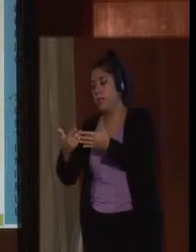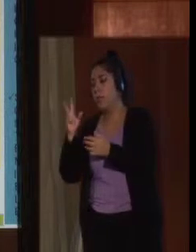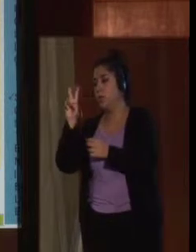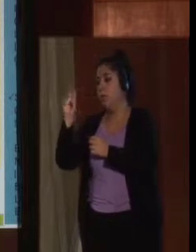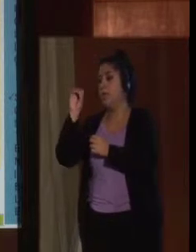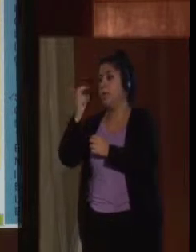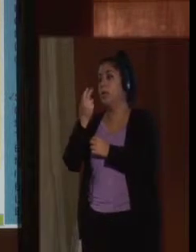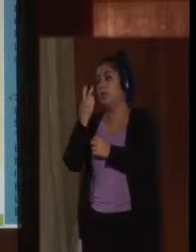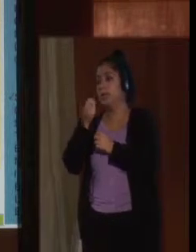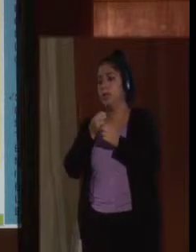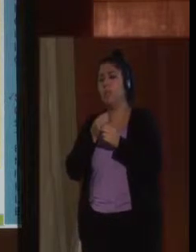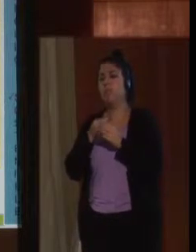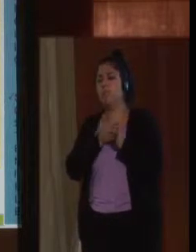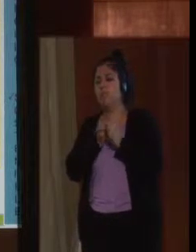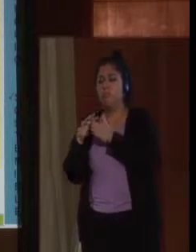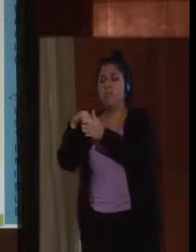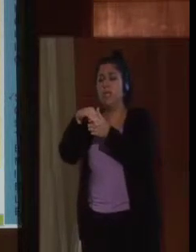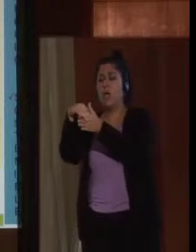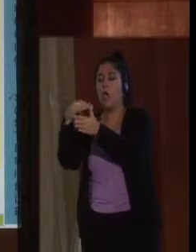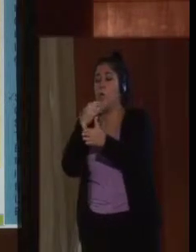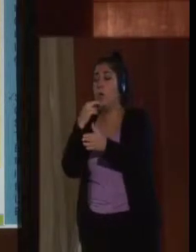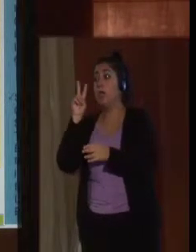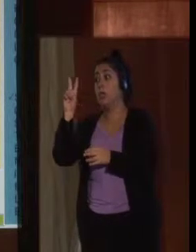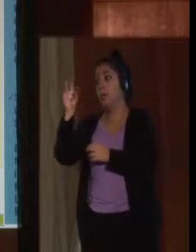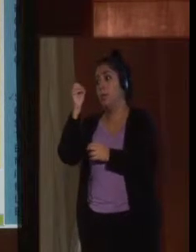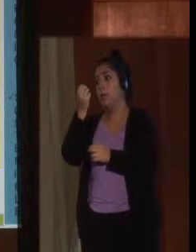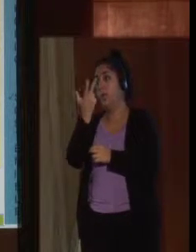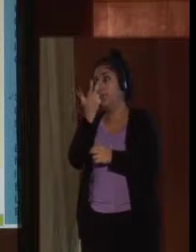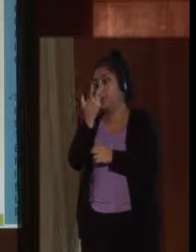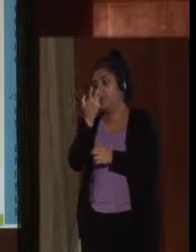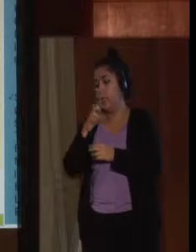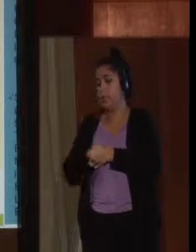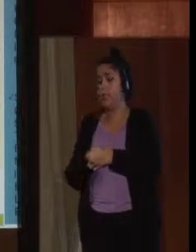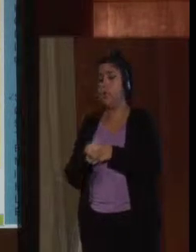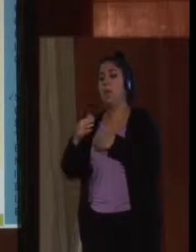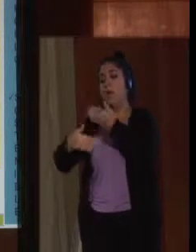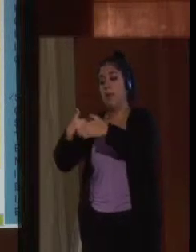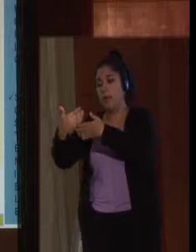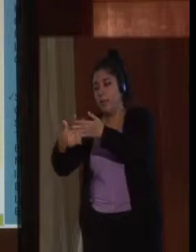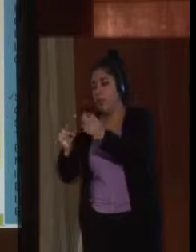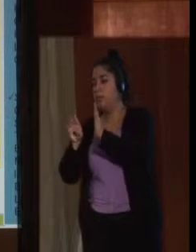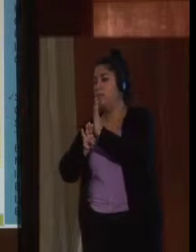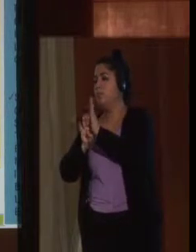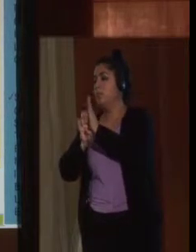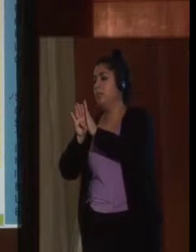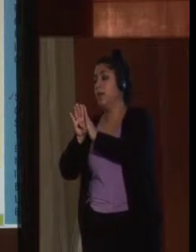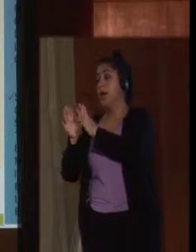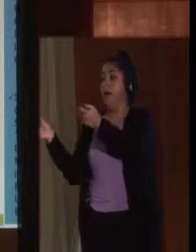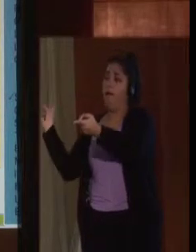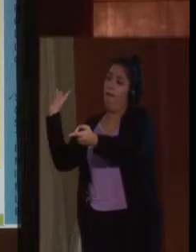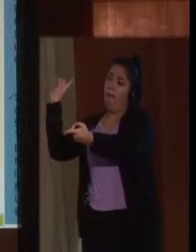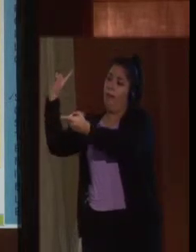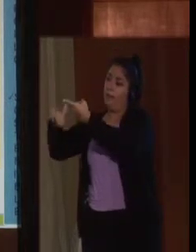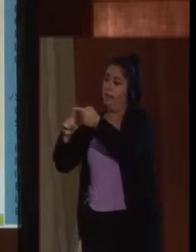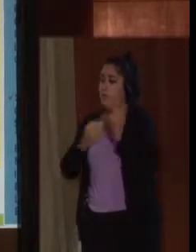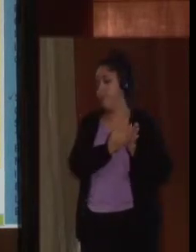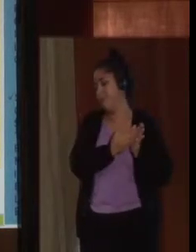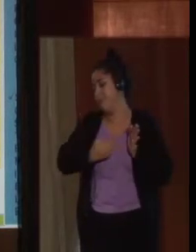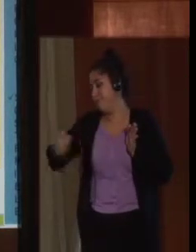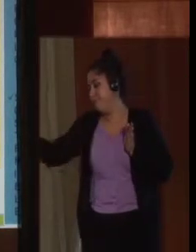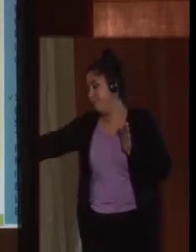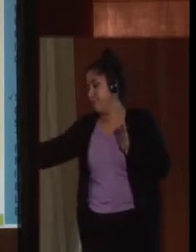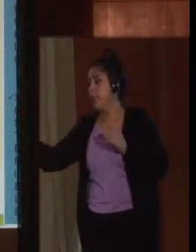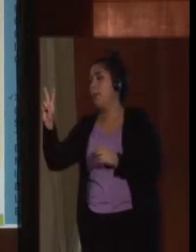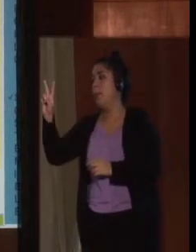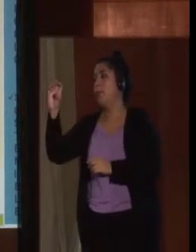hasta el 2014, y actualmente se está dentro de lo que es el Sistema Nacional de Inversión Pública, está ya